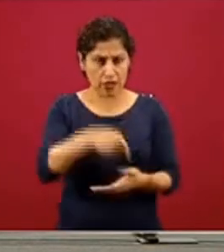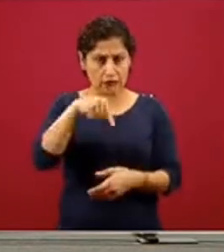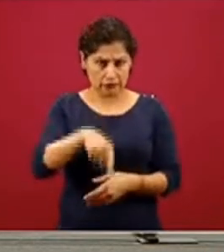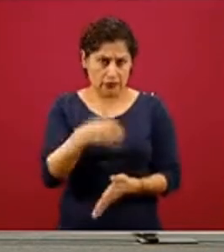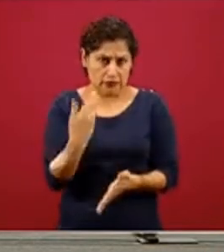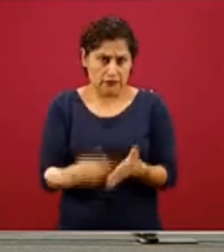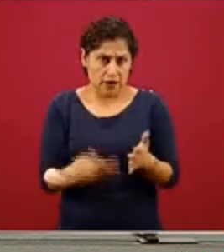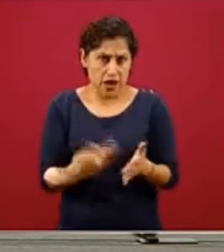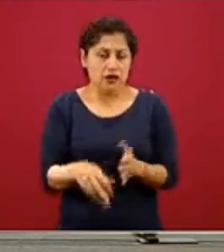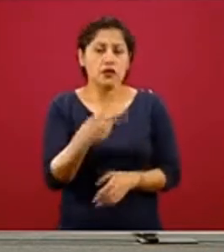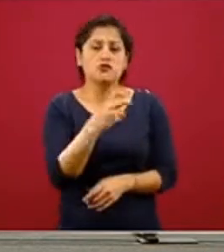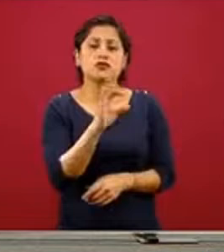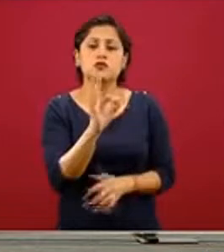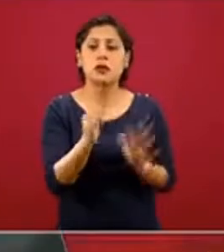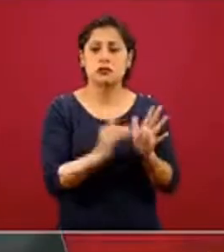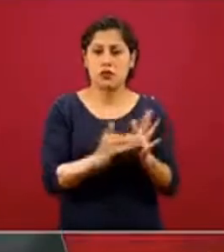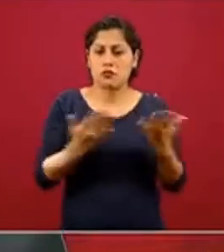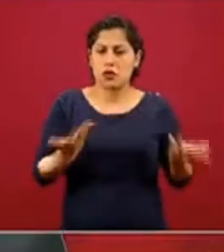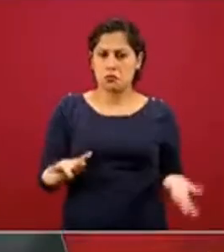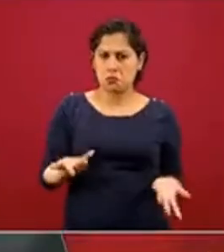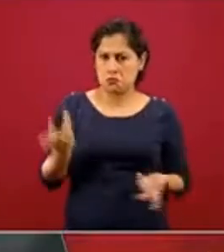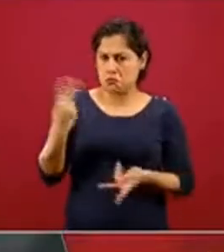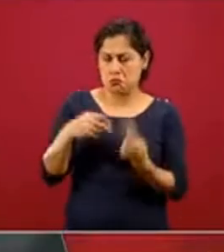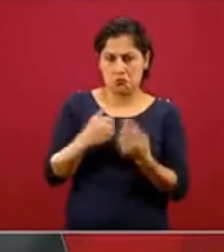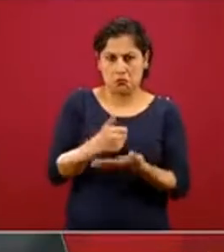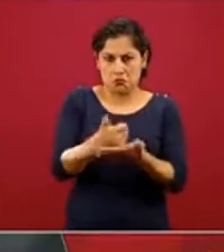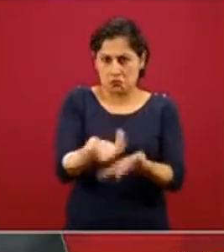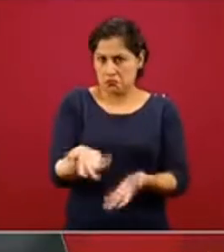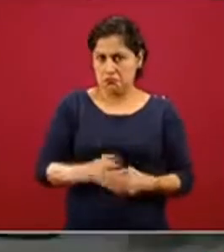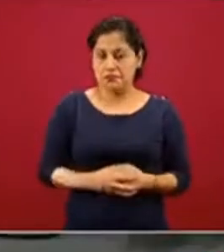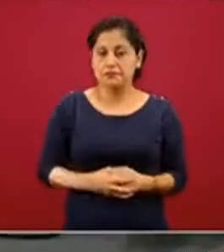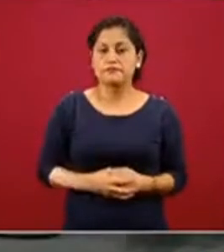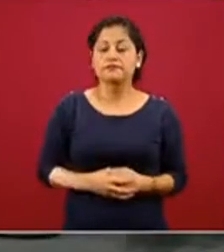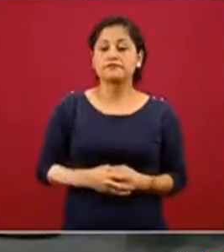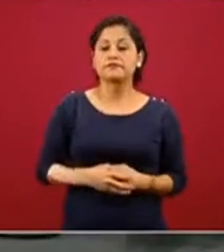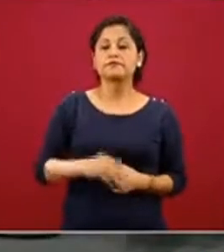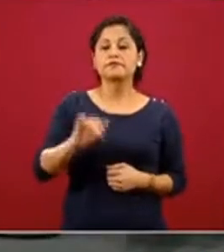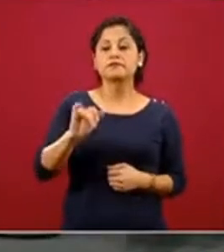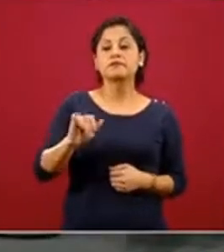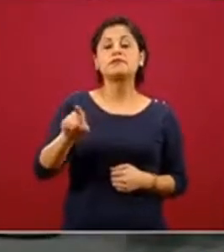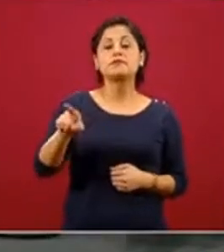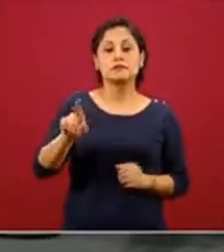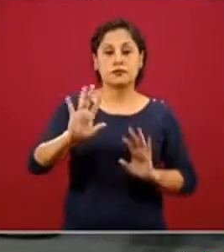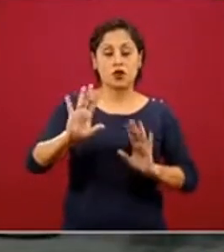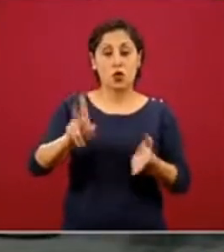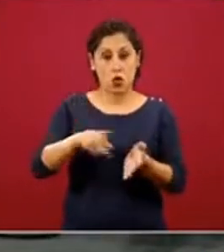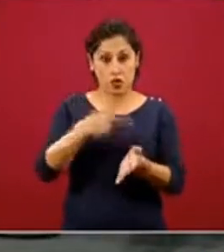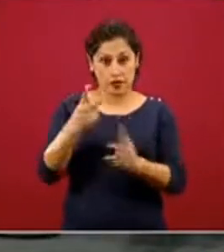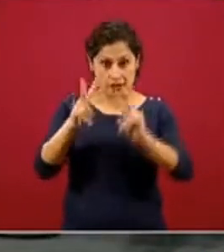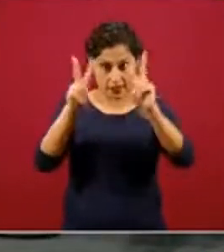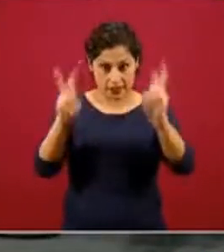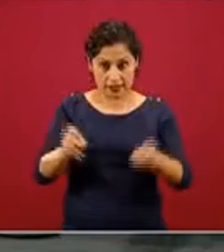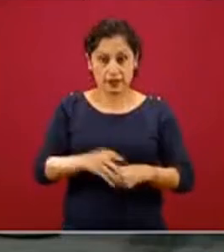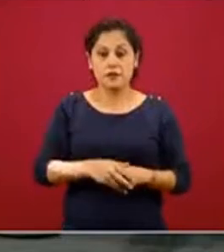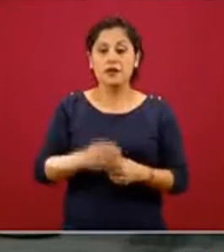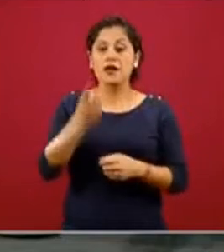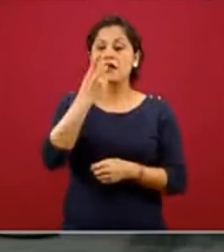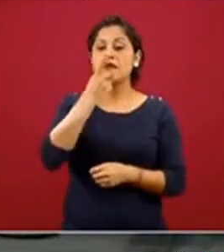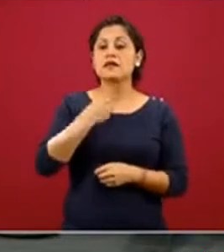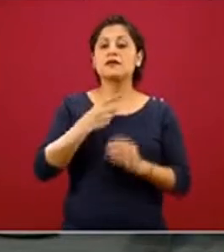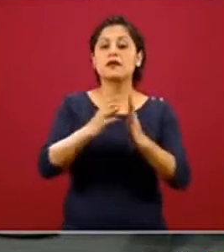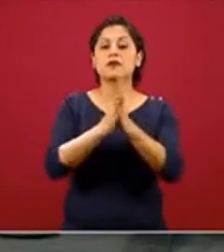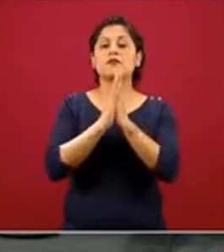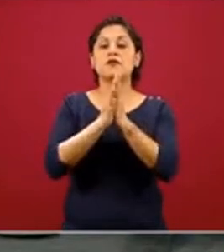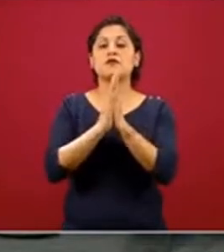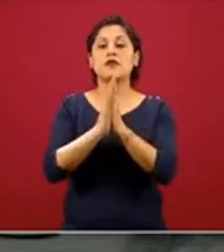de 240,000 profesionales. Retomando esta parte de los médicos, ya para cerrar el tema, si nos puede adelantar si